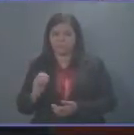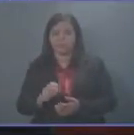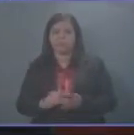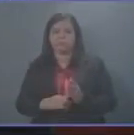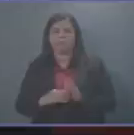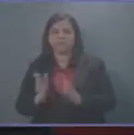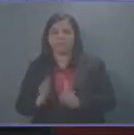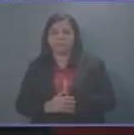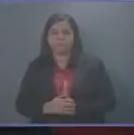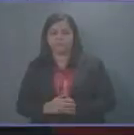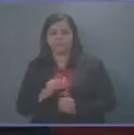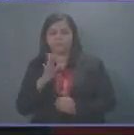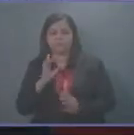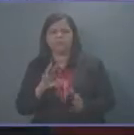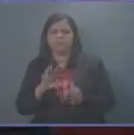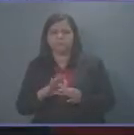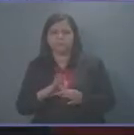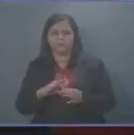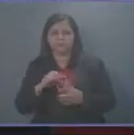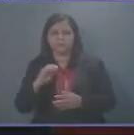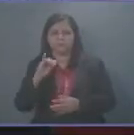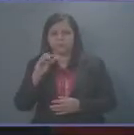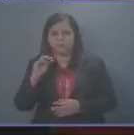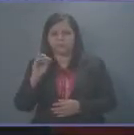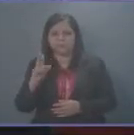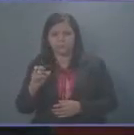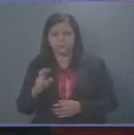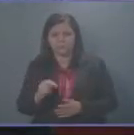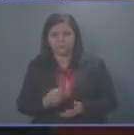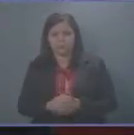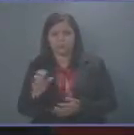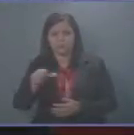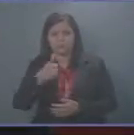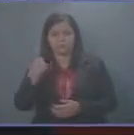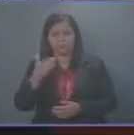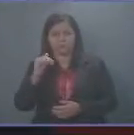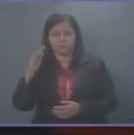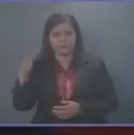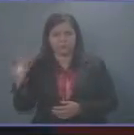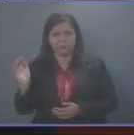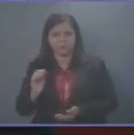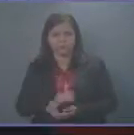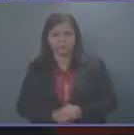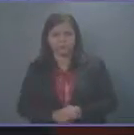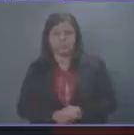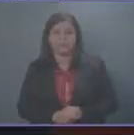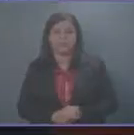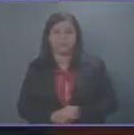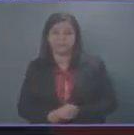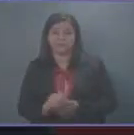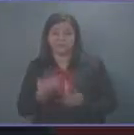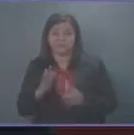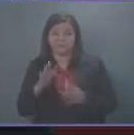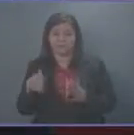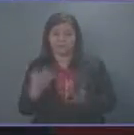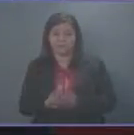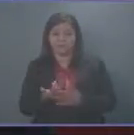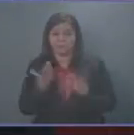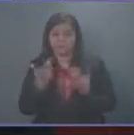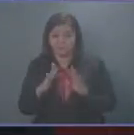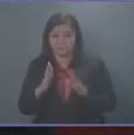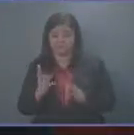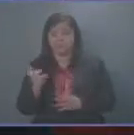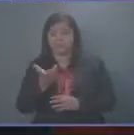a su inversión inicial, tal como lo están haciendo en otros países de la región, y como reconocimiento a ese esfuerzo,